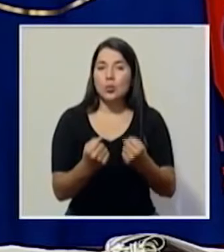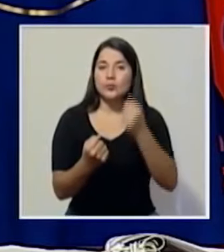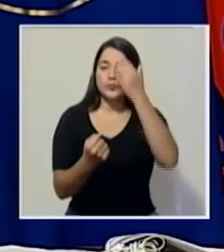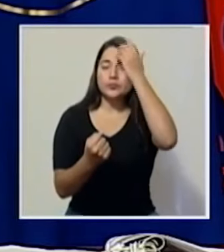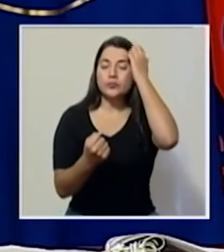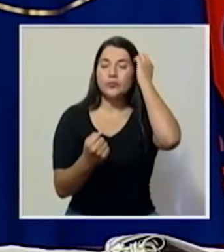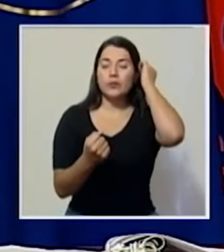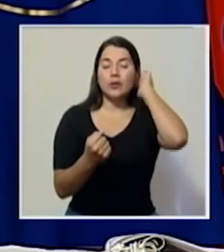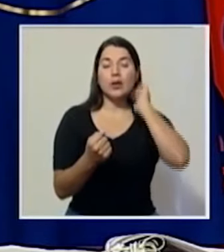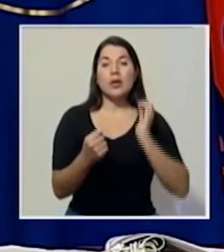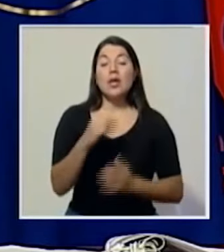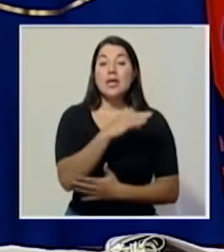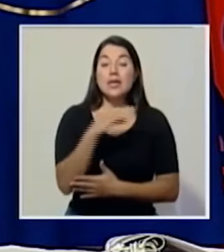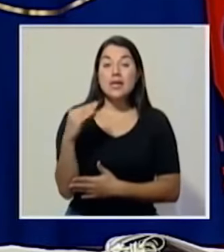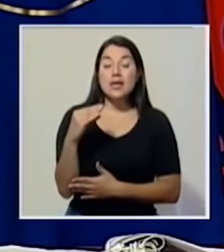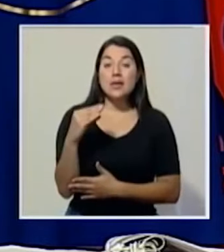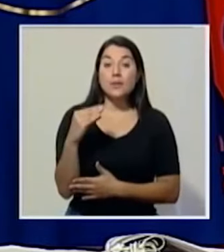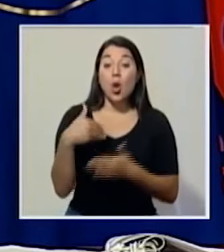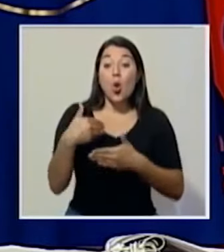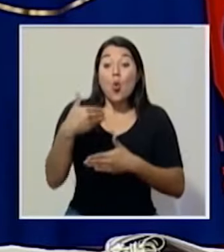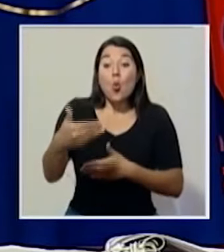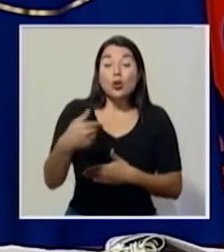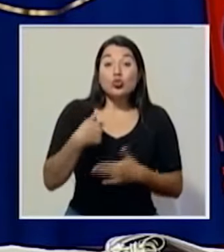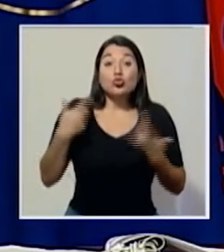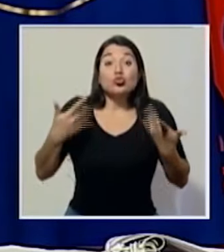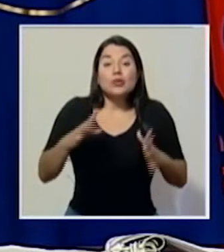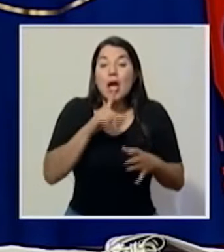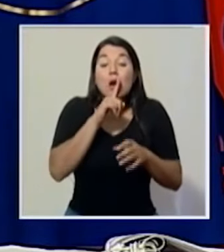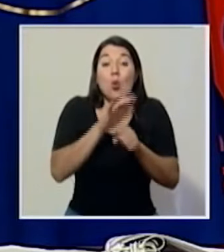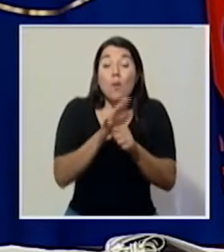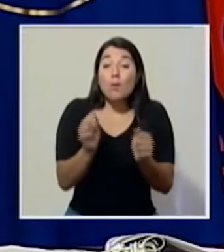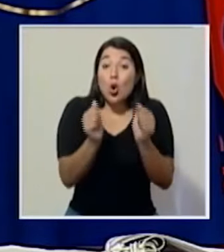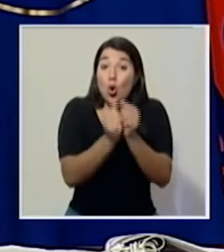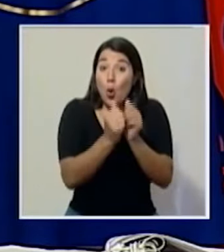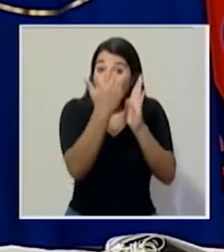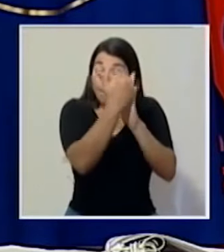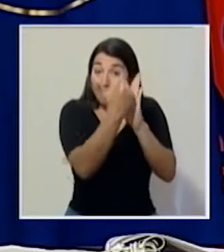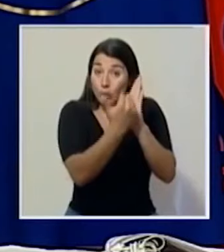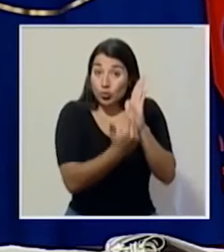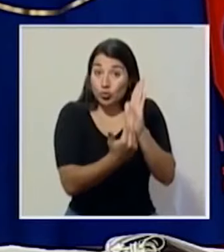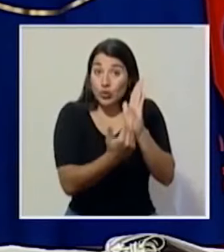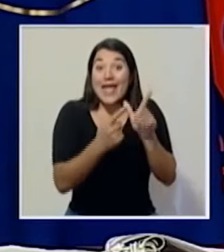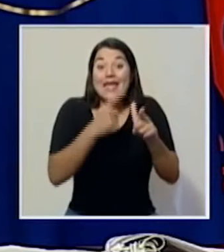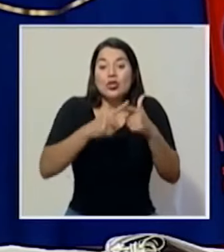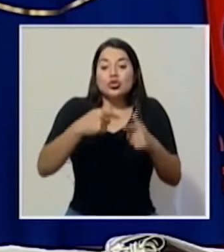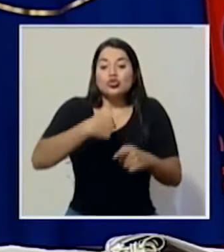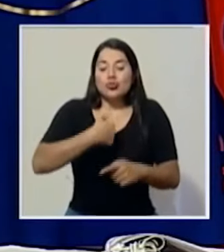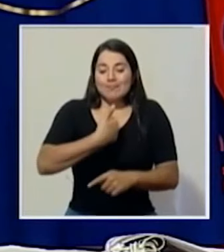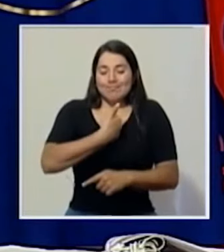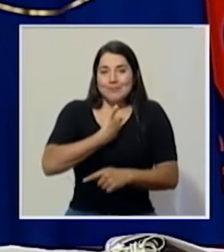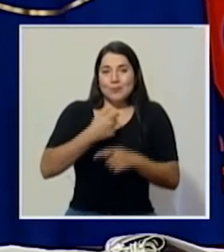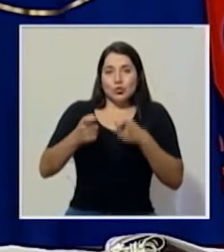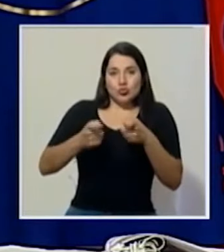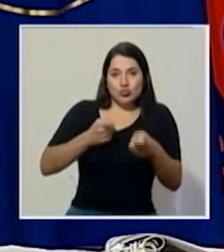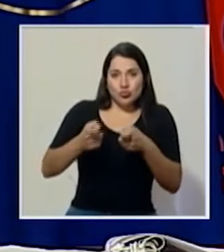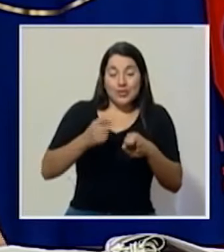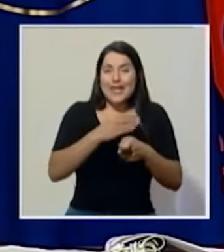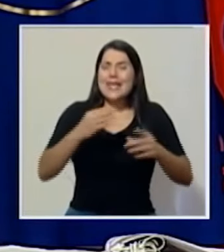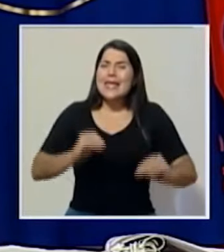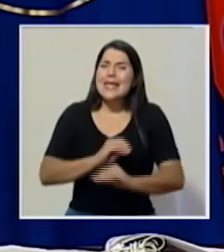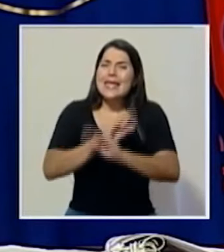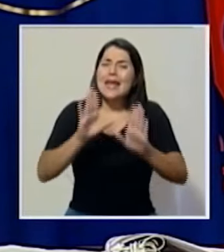que vamos a hacer mención ahora, y cuando yo cumplo con este protocolo sectorial, yo me autorregulo y por